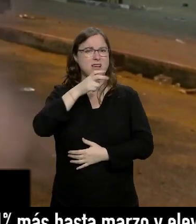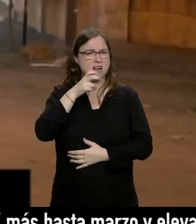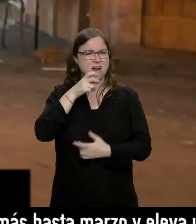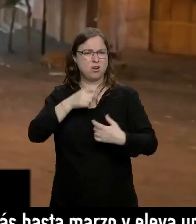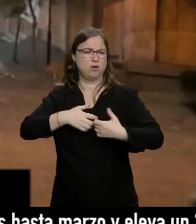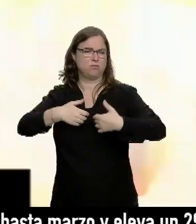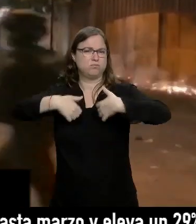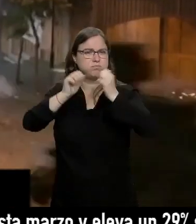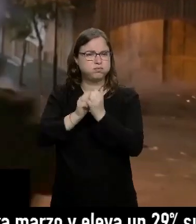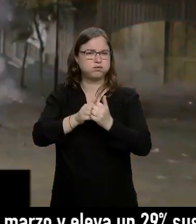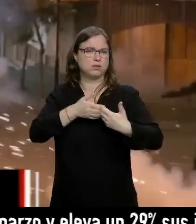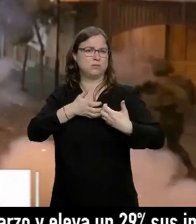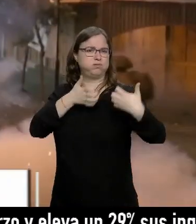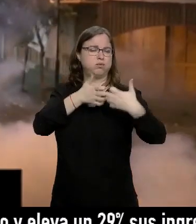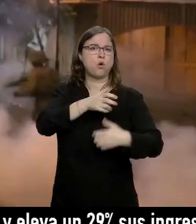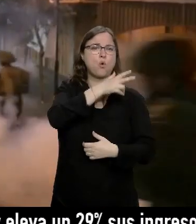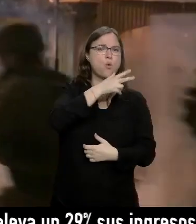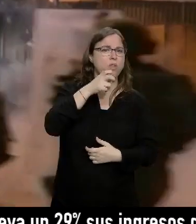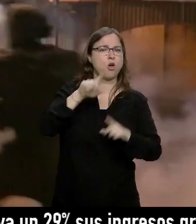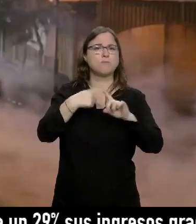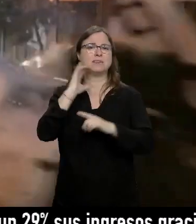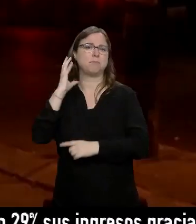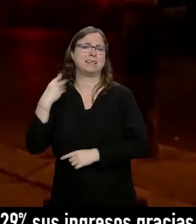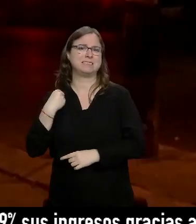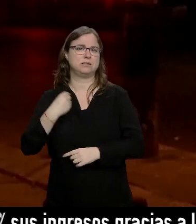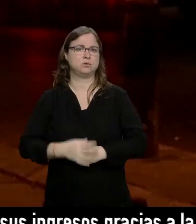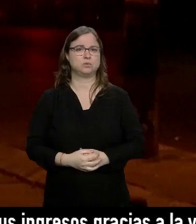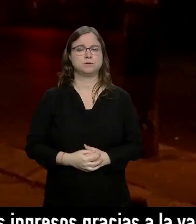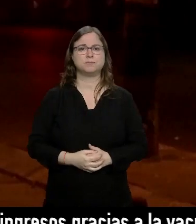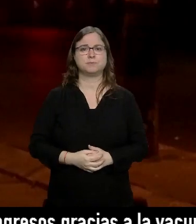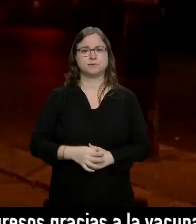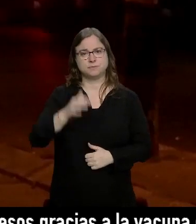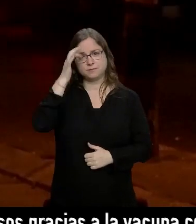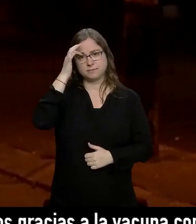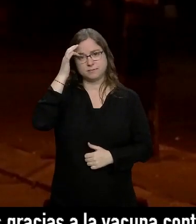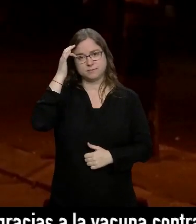fuertes enfrentamientos entre judíos y palestinos.